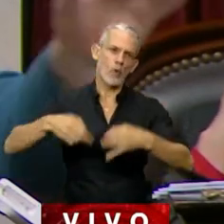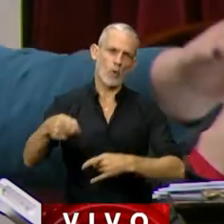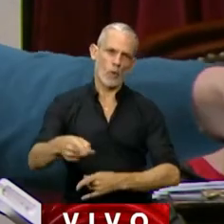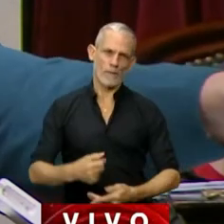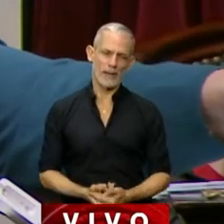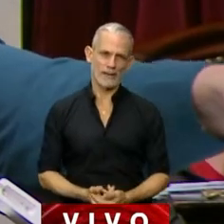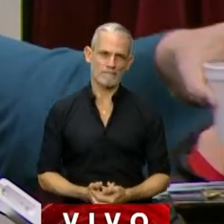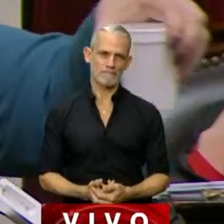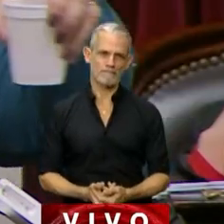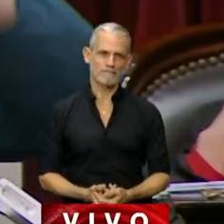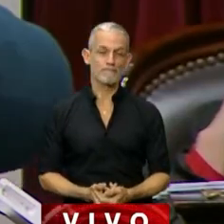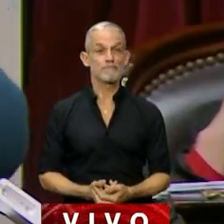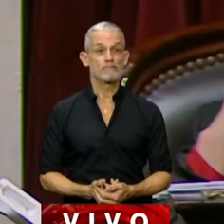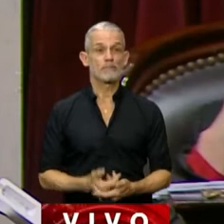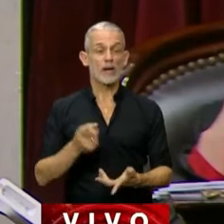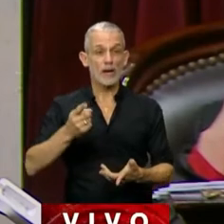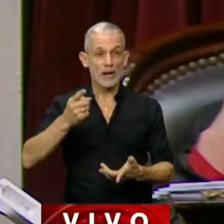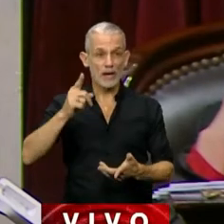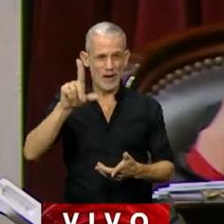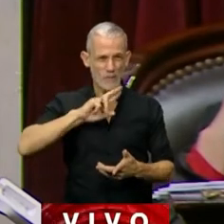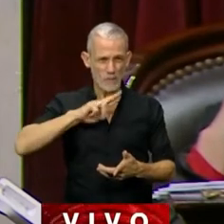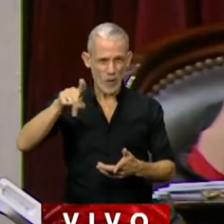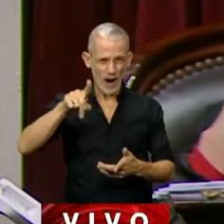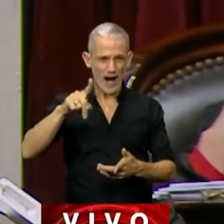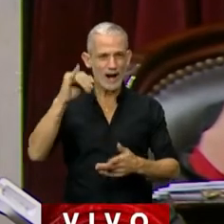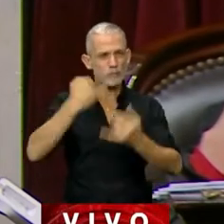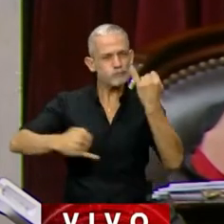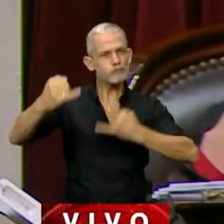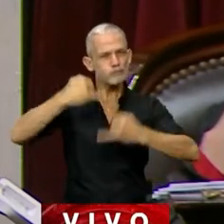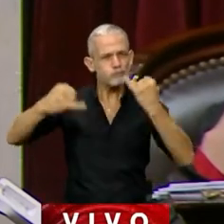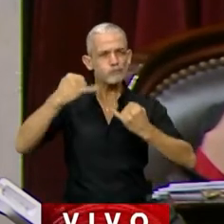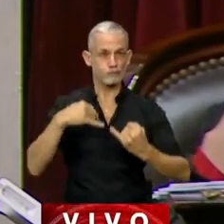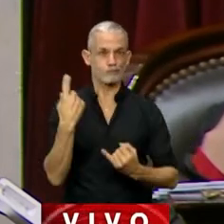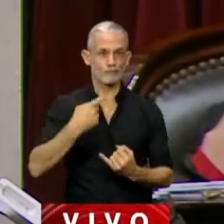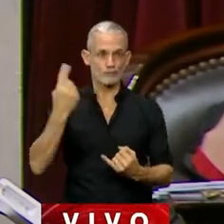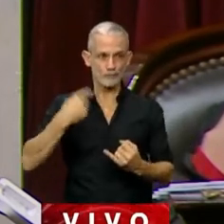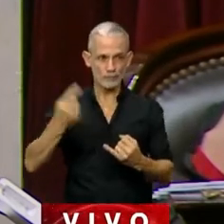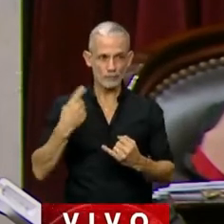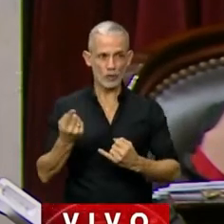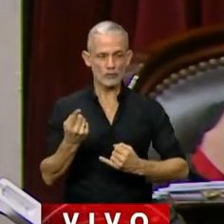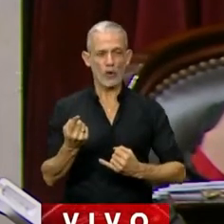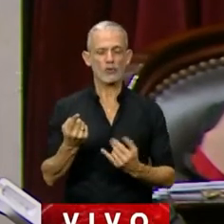implementación. Hizo referencia, para que se entienda bien, que estábamos implementando